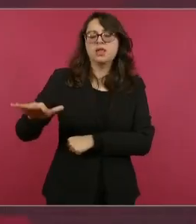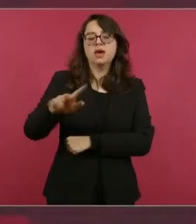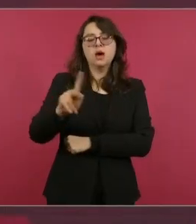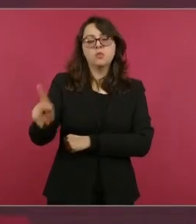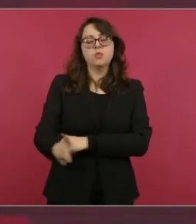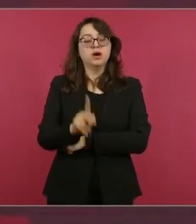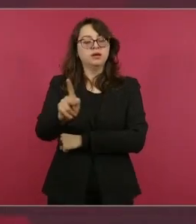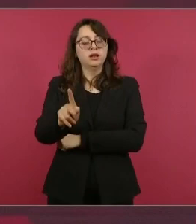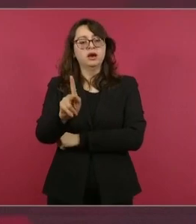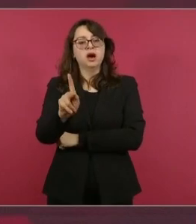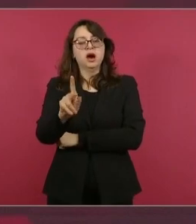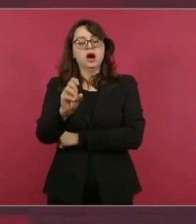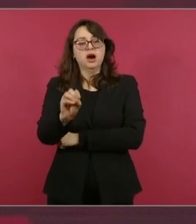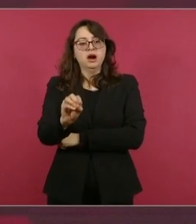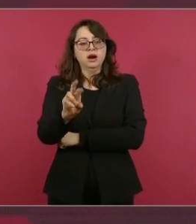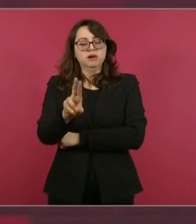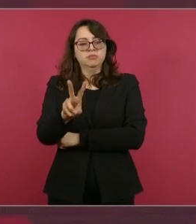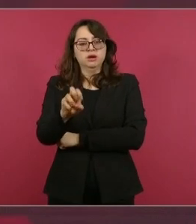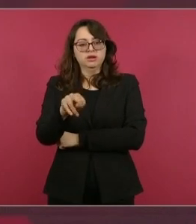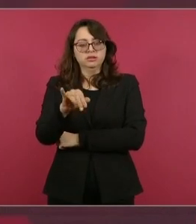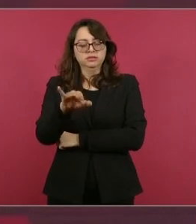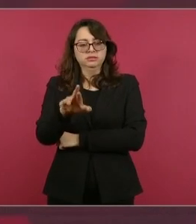en Frontera Corozal.